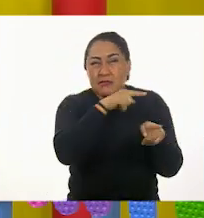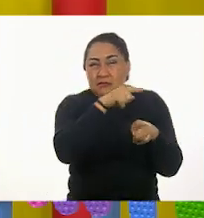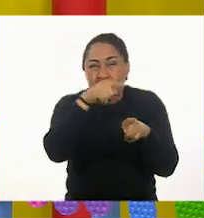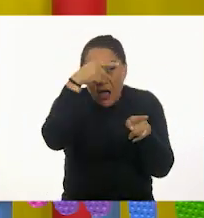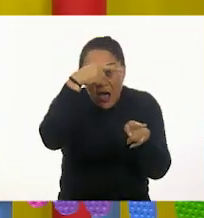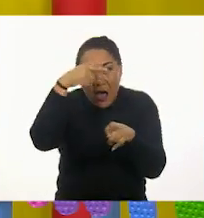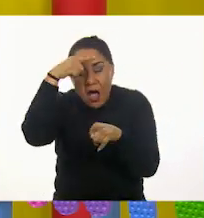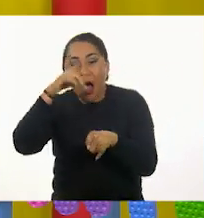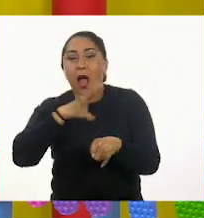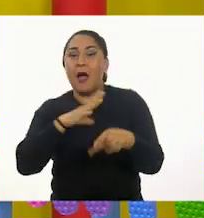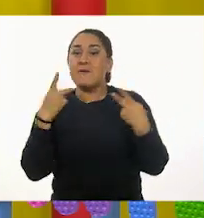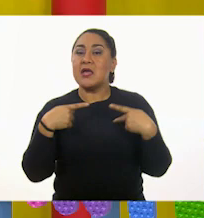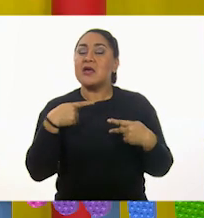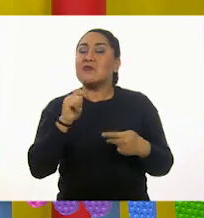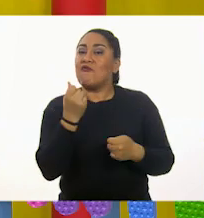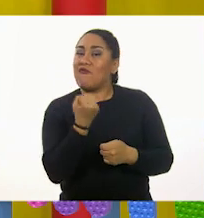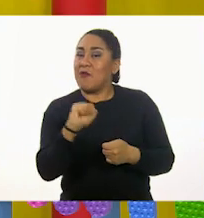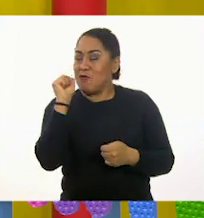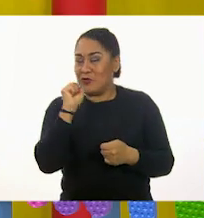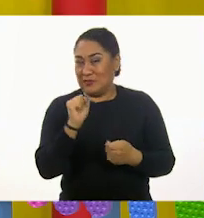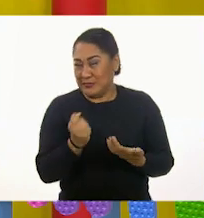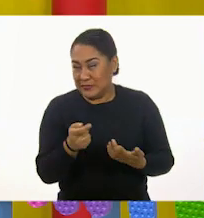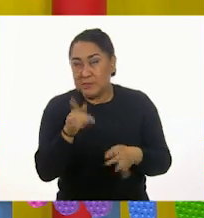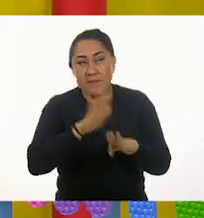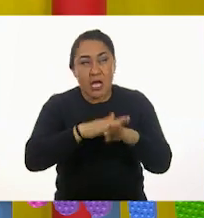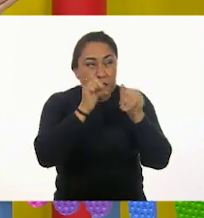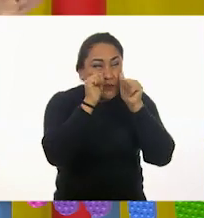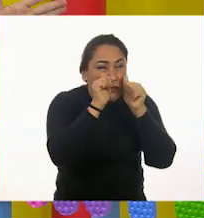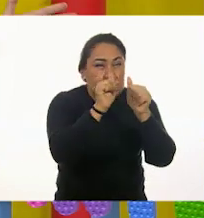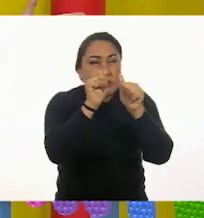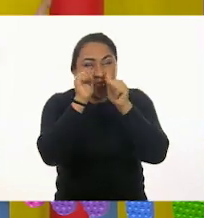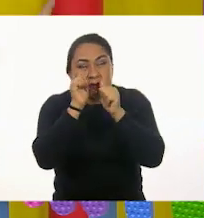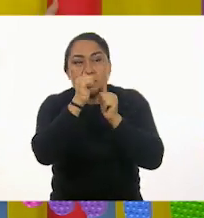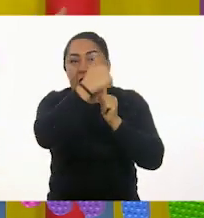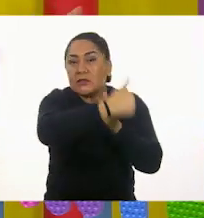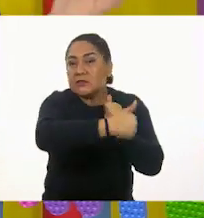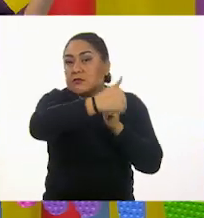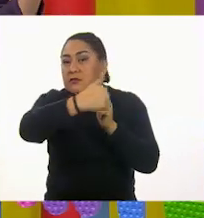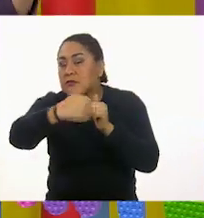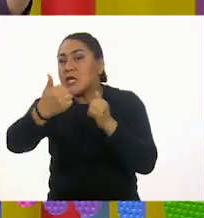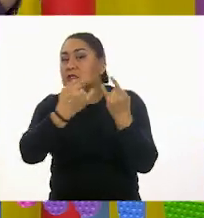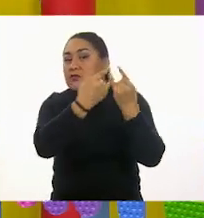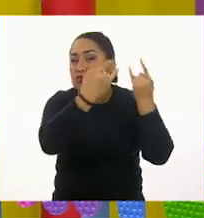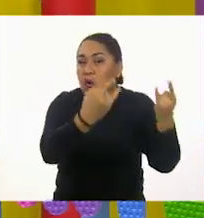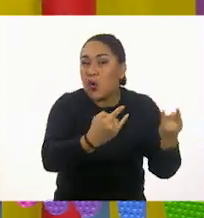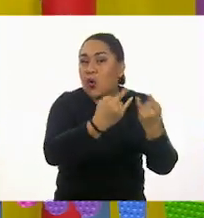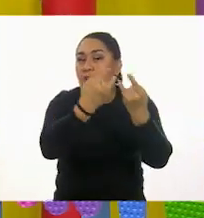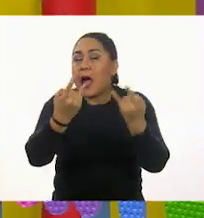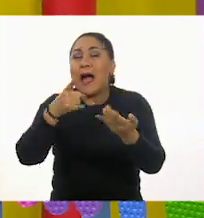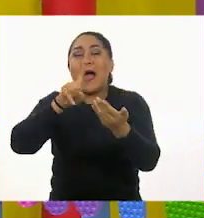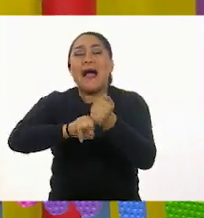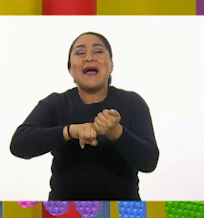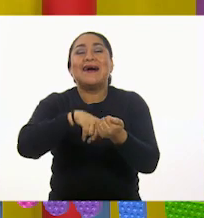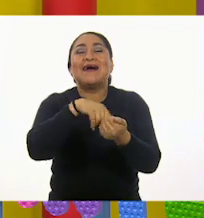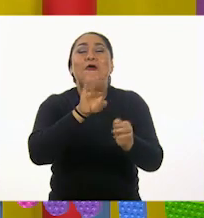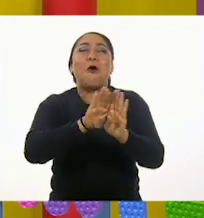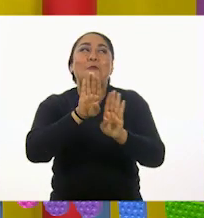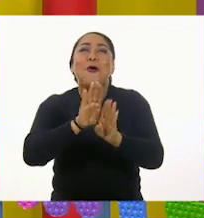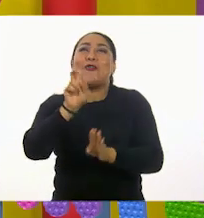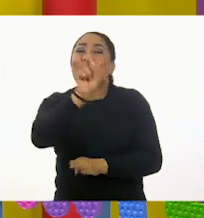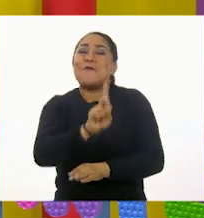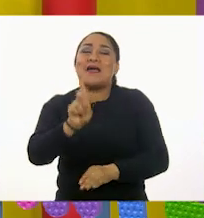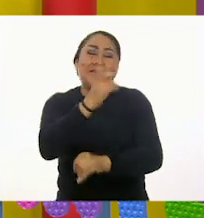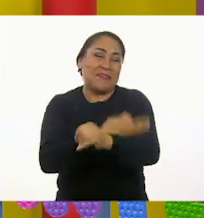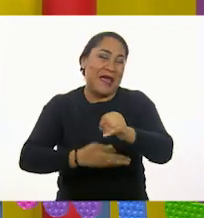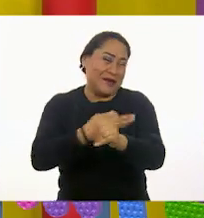también todos esos personajes que, si lo vemos detalladamente, nos cuentan cada quien una historia, Su propia en historia. una tarde dominical. Así y bueno, es. para